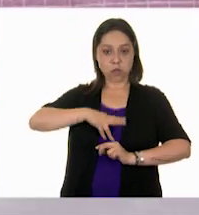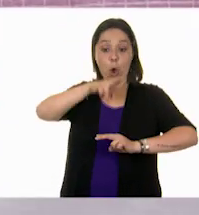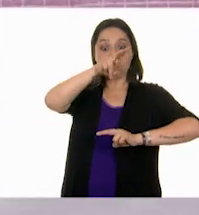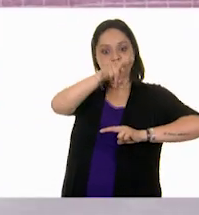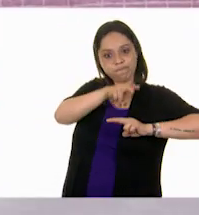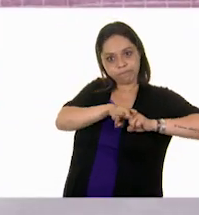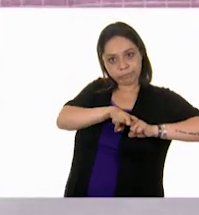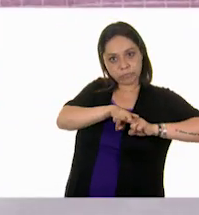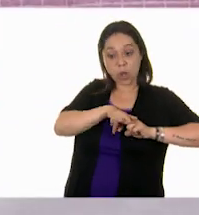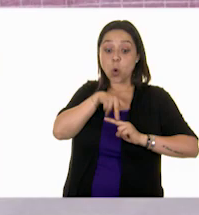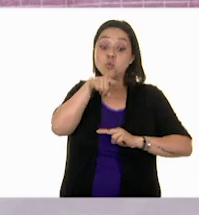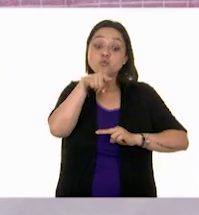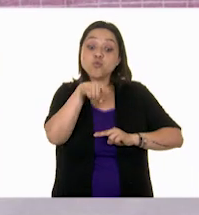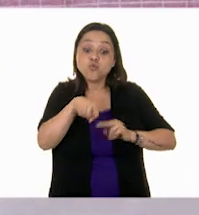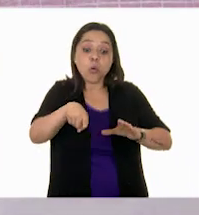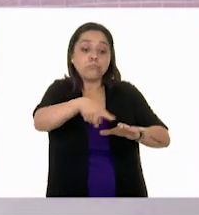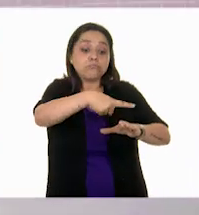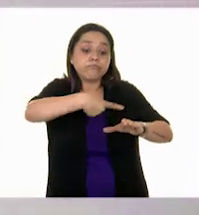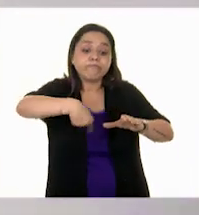túnica.